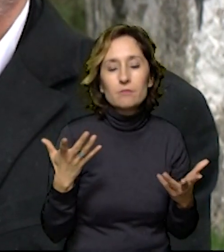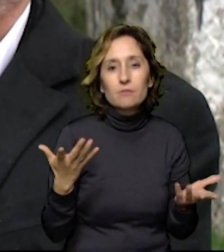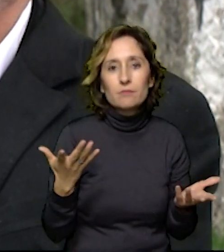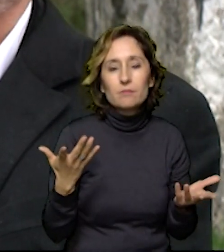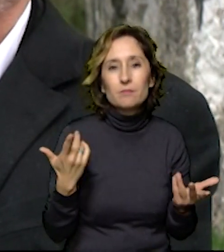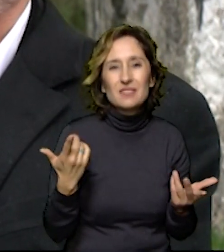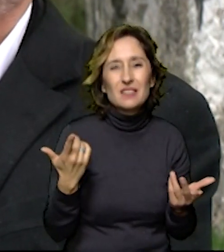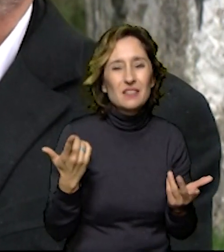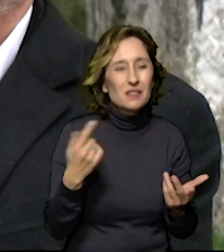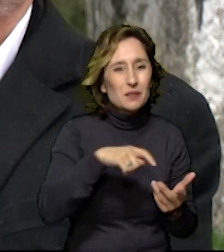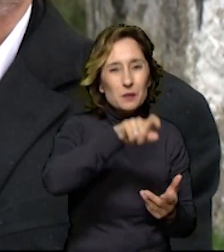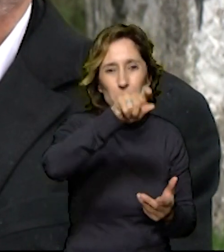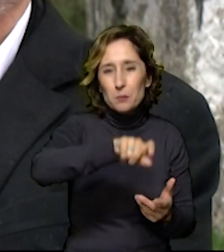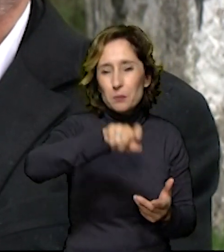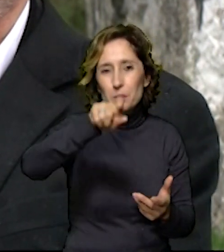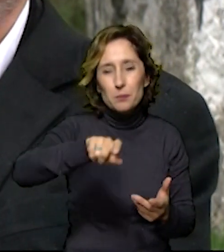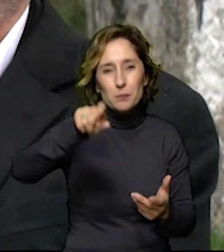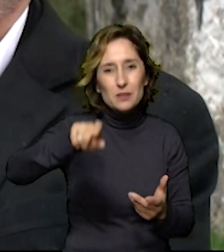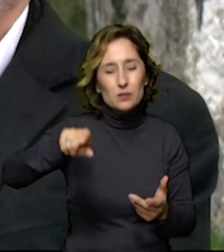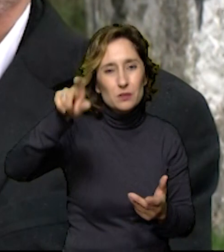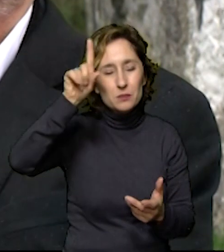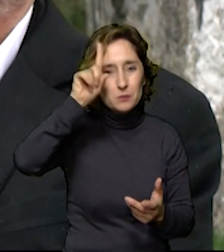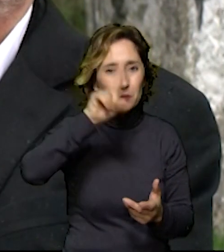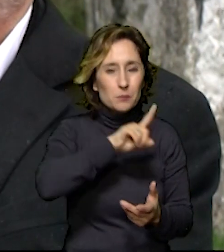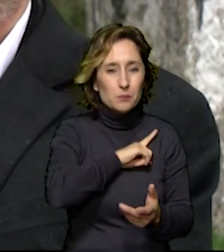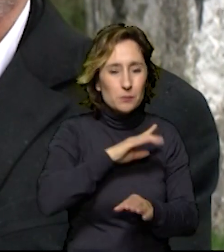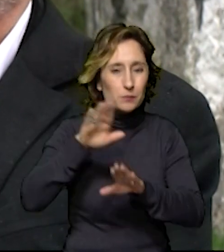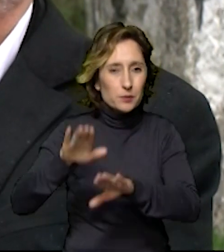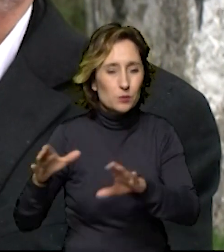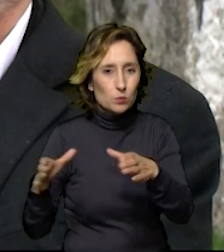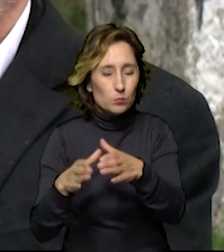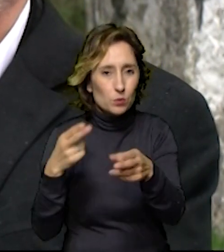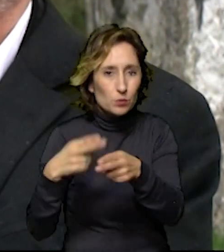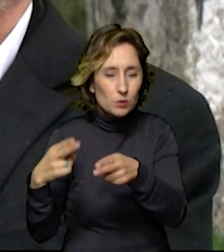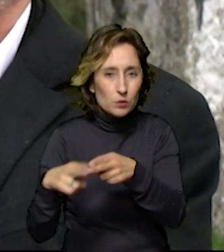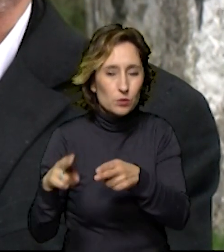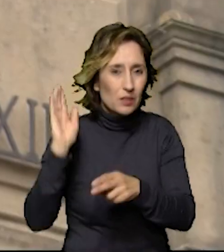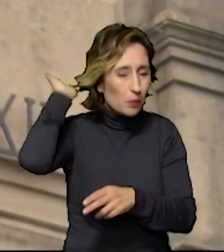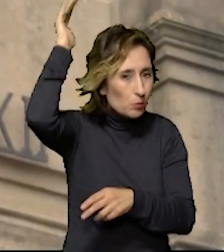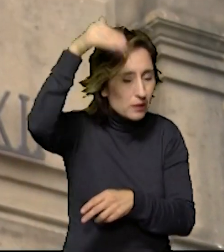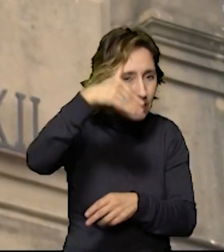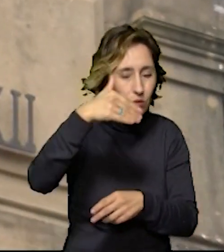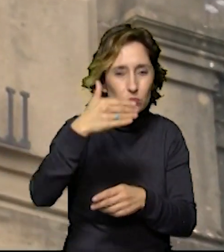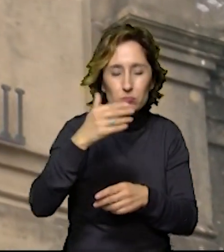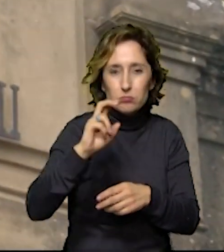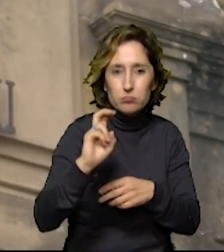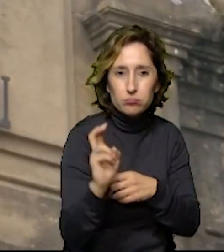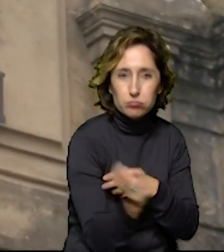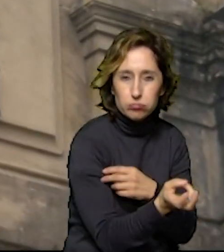de cientos y cientos de militantes democráticos, republicanos, que estuvieron